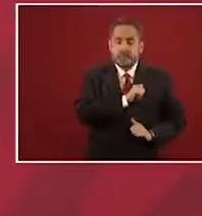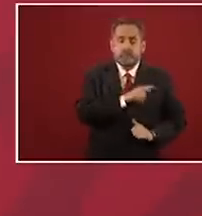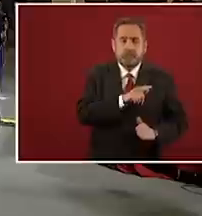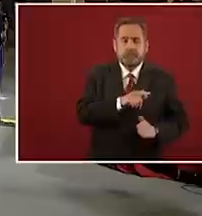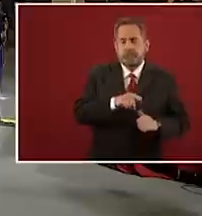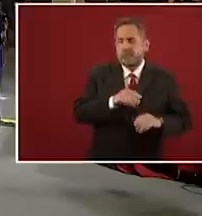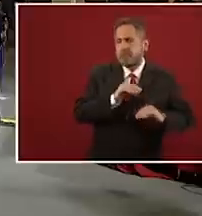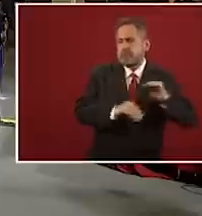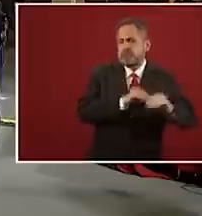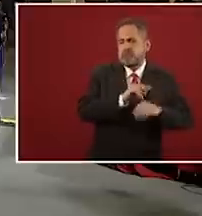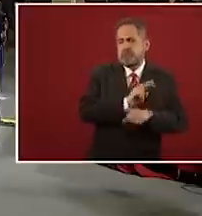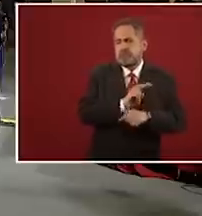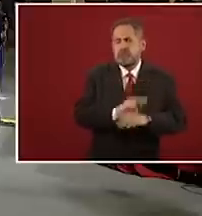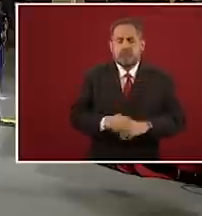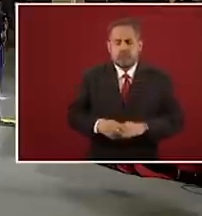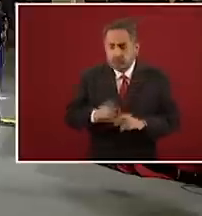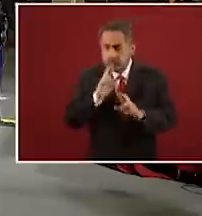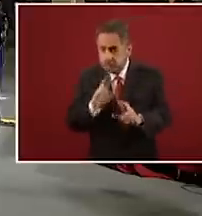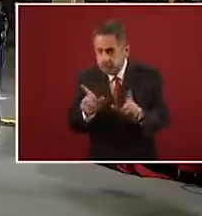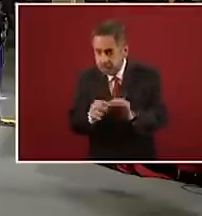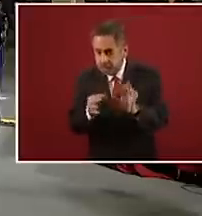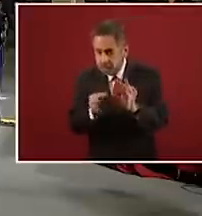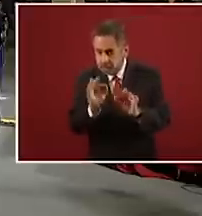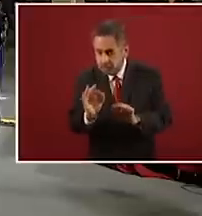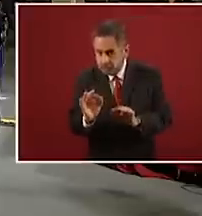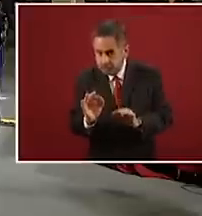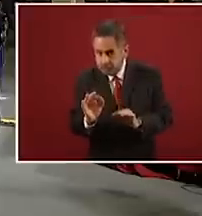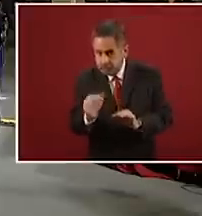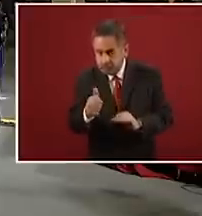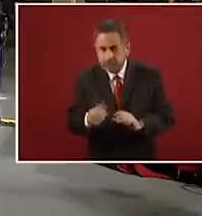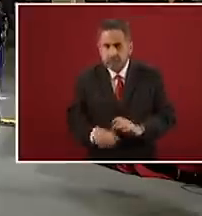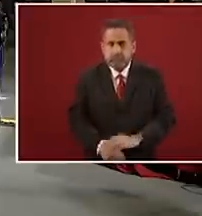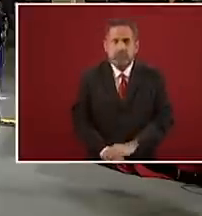es. ¿Te contesté bien?